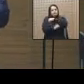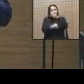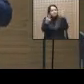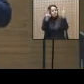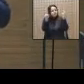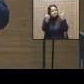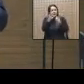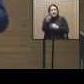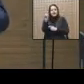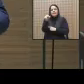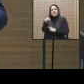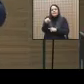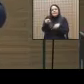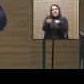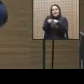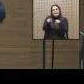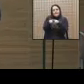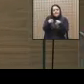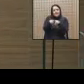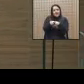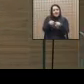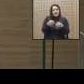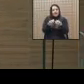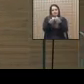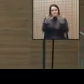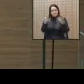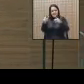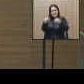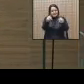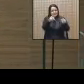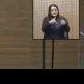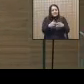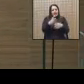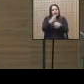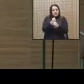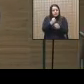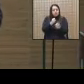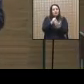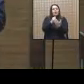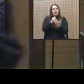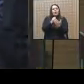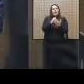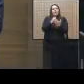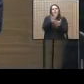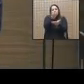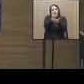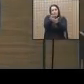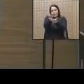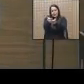además senda gente, mucha gente ha hecho propuesta en ese entendido.